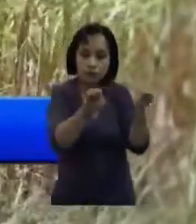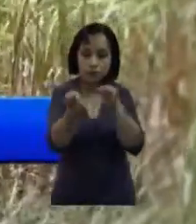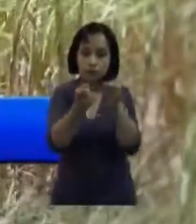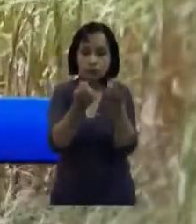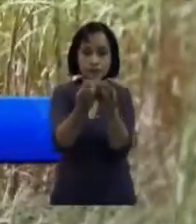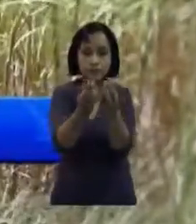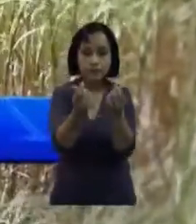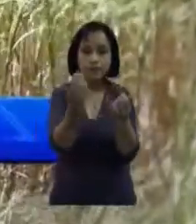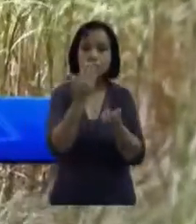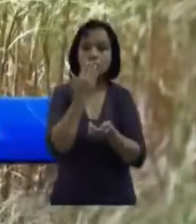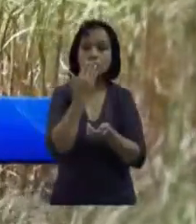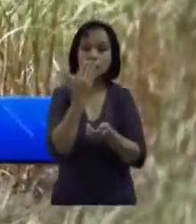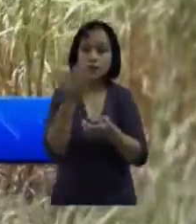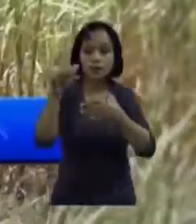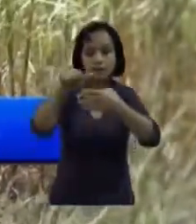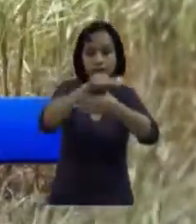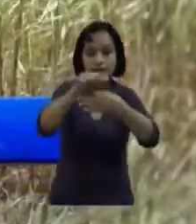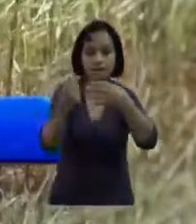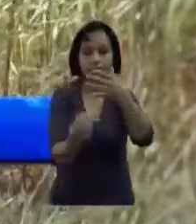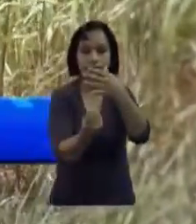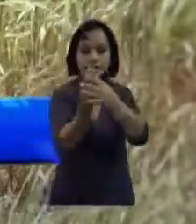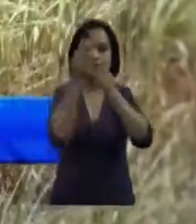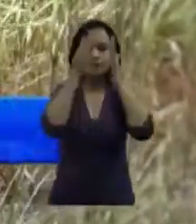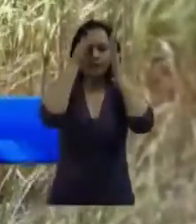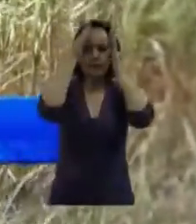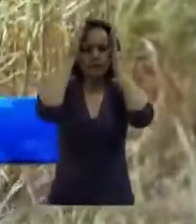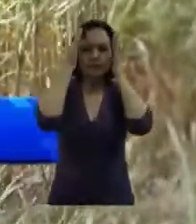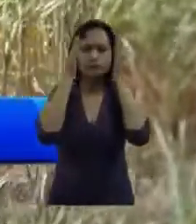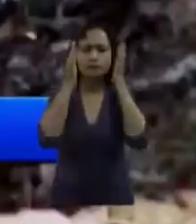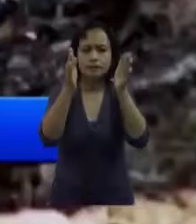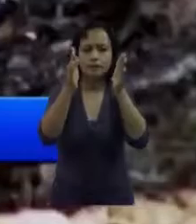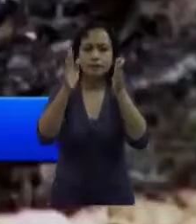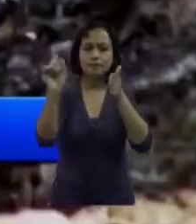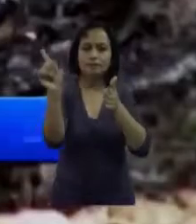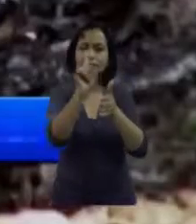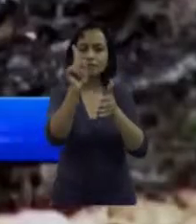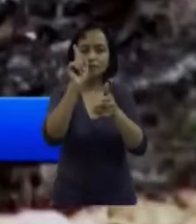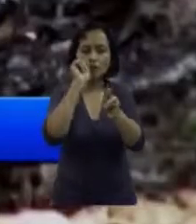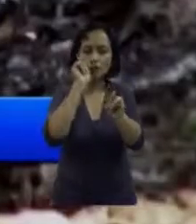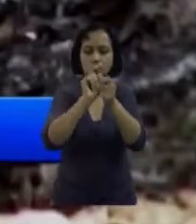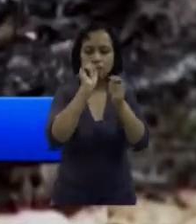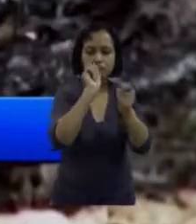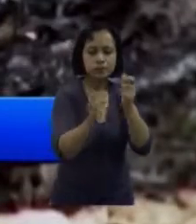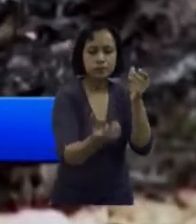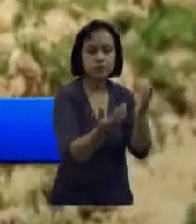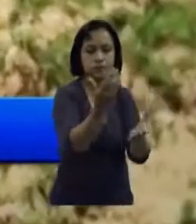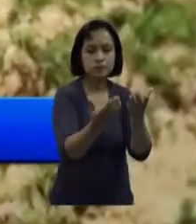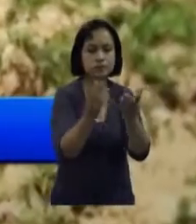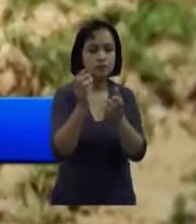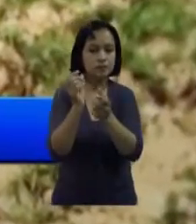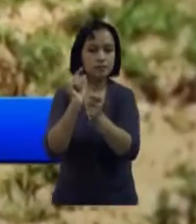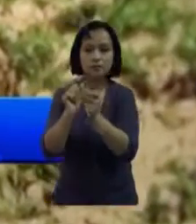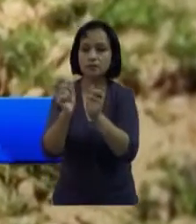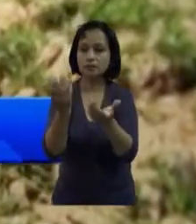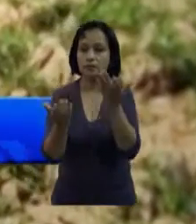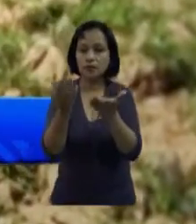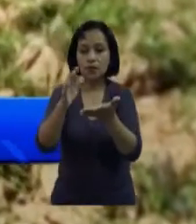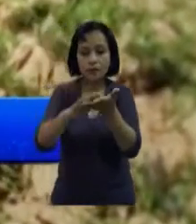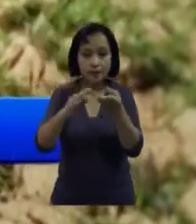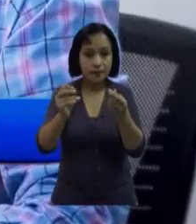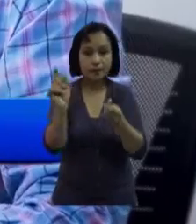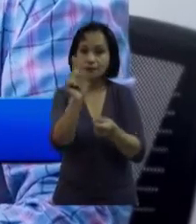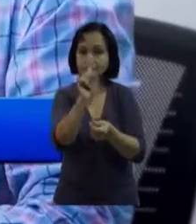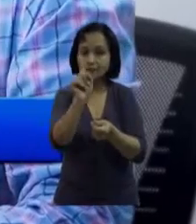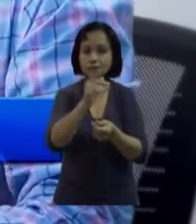manejo de suelo y buenas prácticas agrícolas enfocadas principalmente en la abolición de quemas agrícolas como método